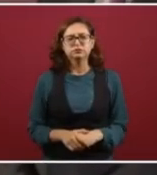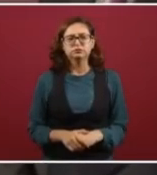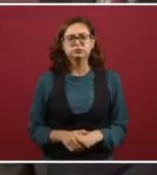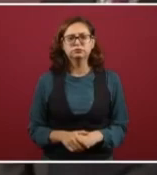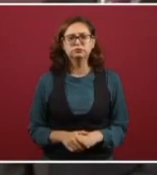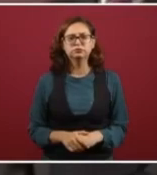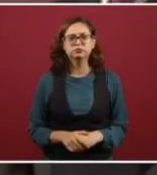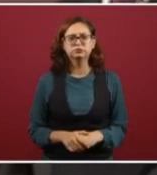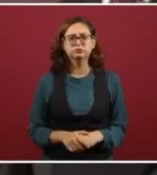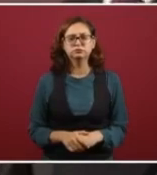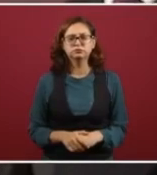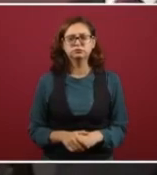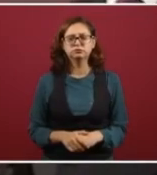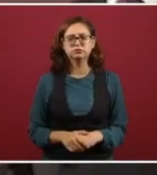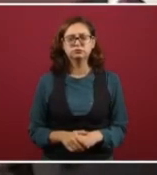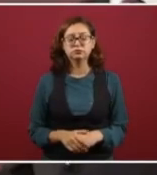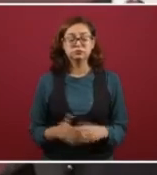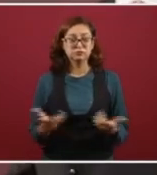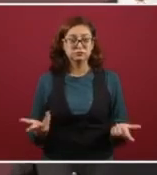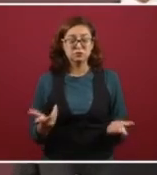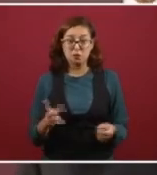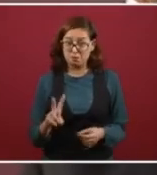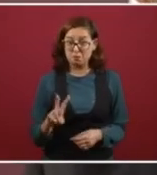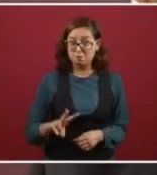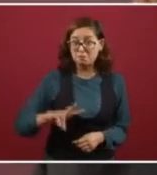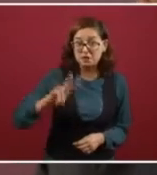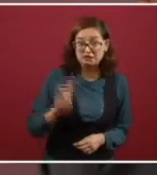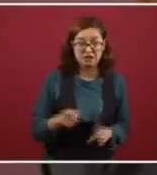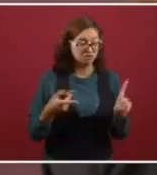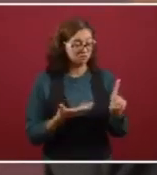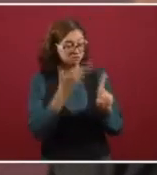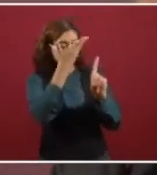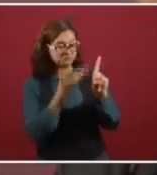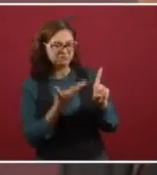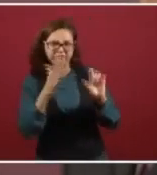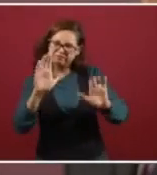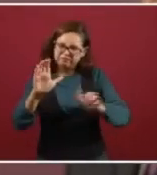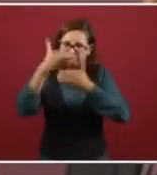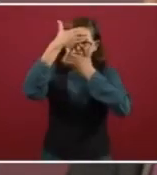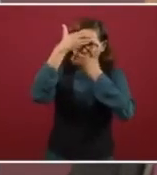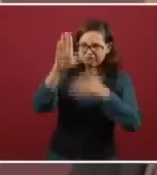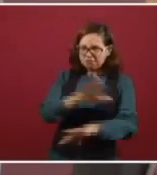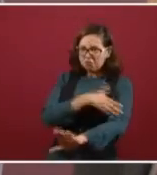Decimos que es un acto de terrorismo porque así está establecido en el Código Penal de México.